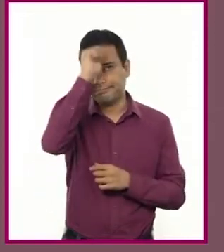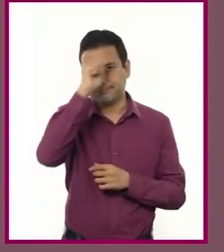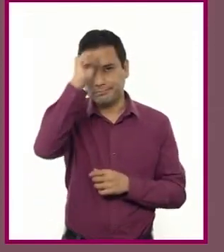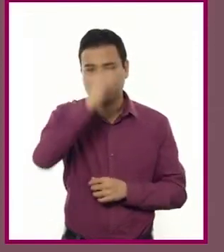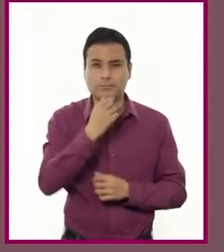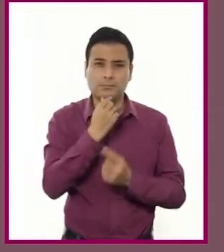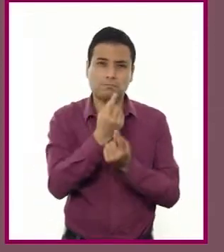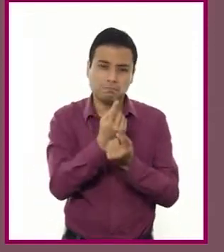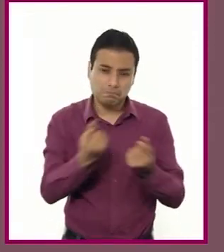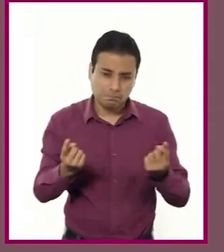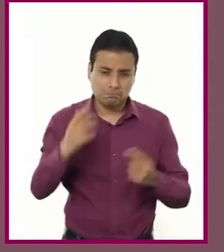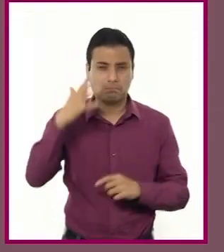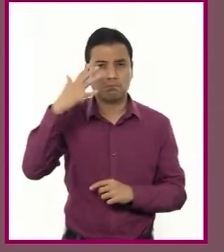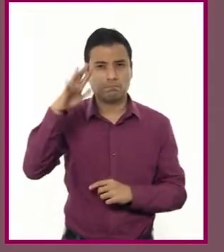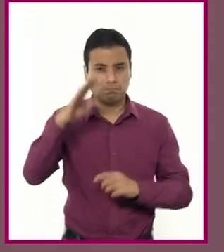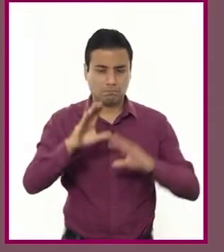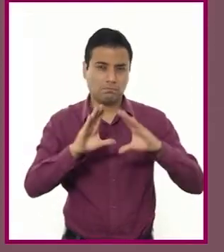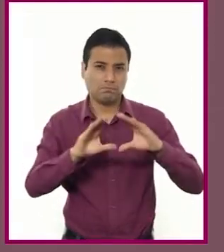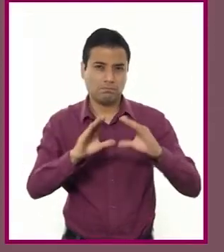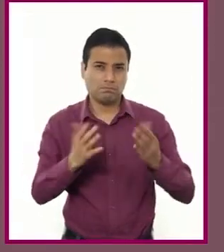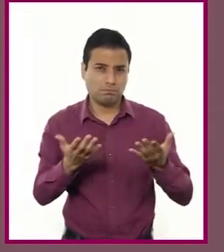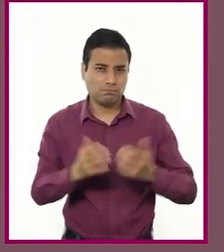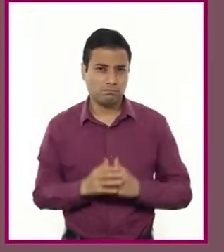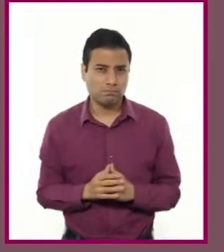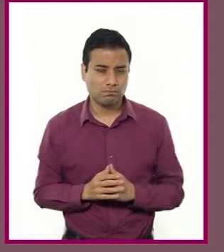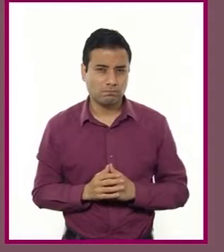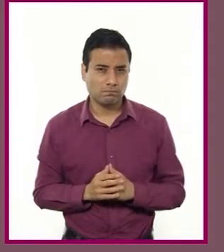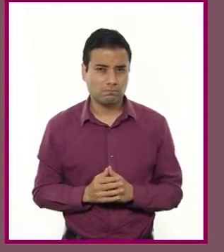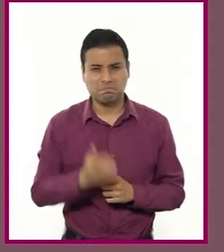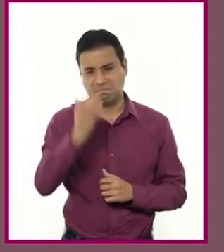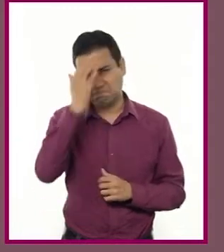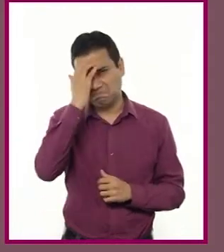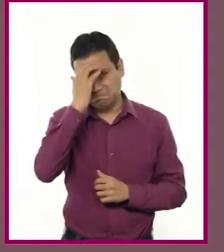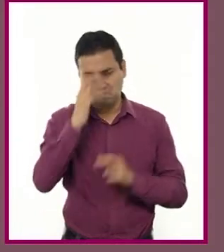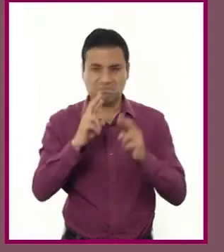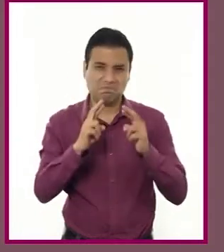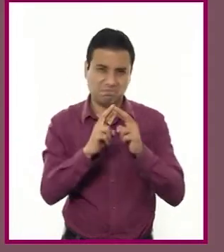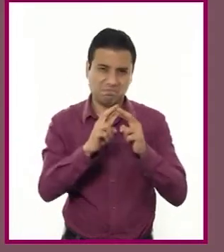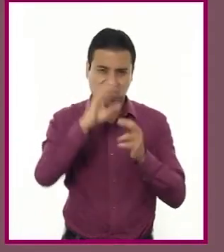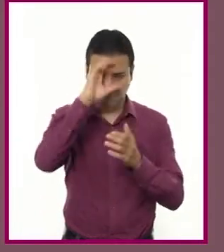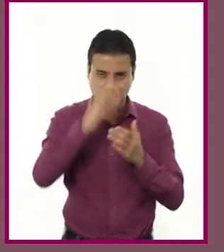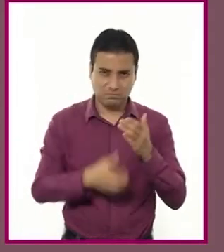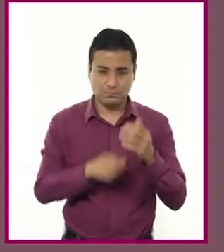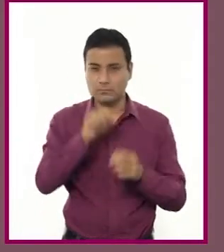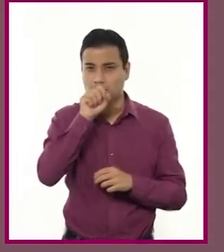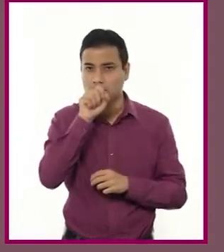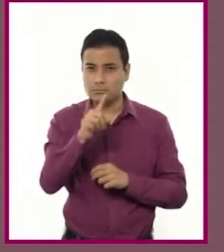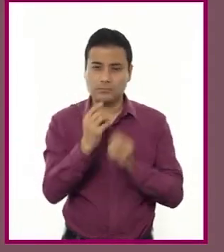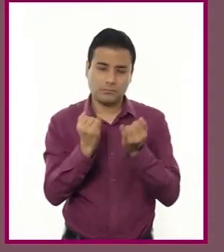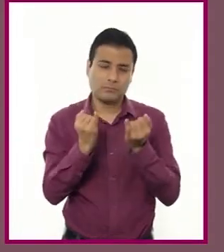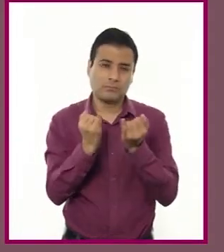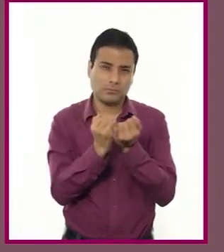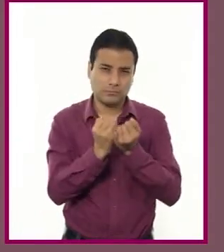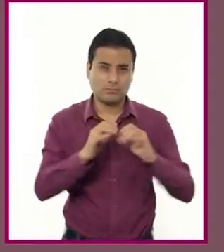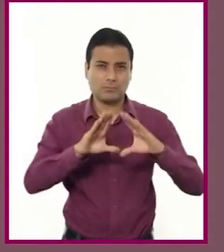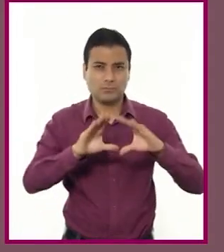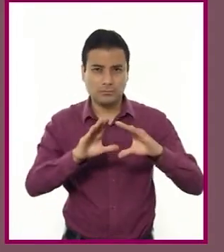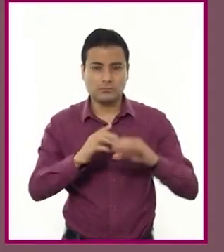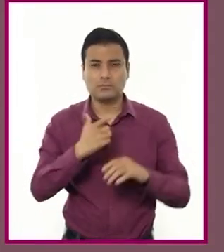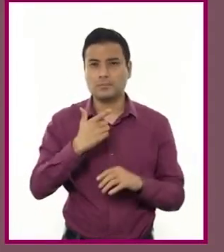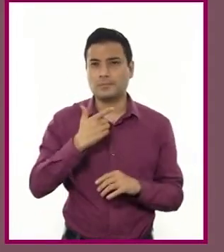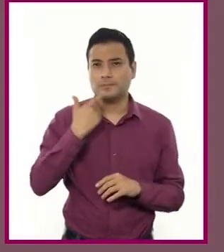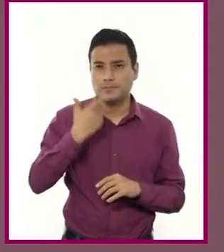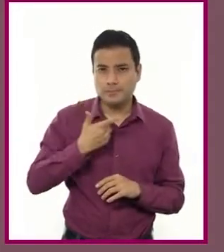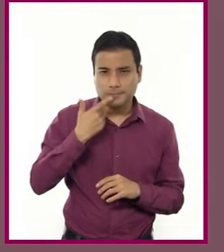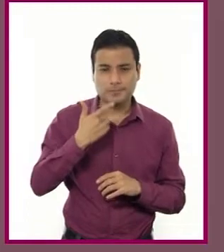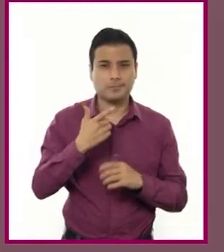a niños y a adultos, que naturalmente comprendían las bases de la religión católica. pero también llegaba a incluir nociones de gramática,